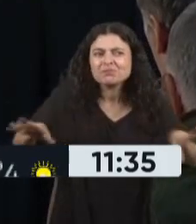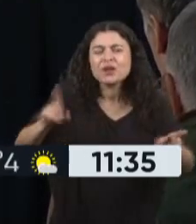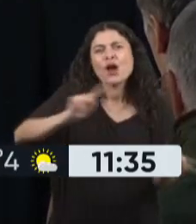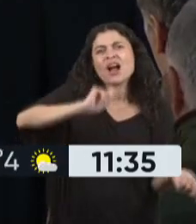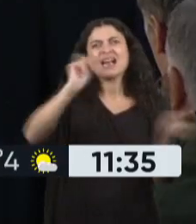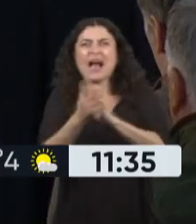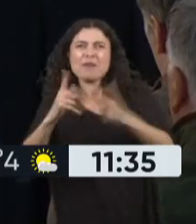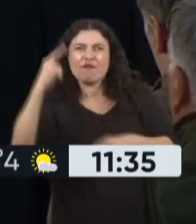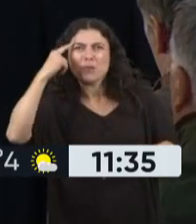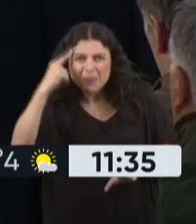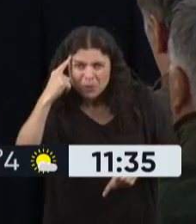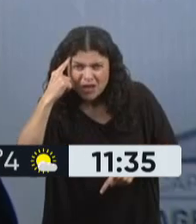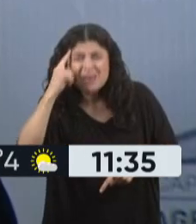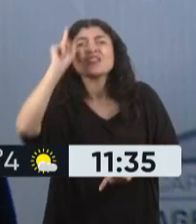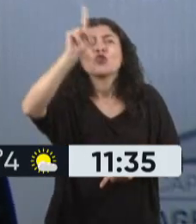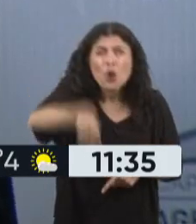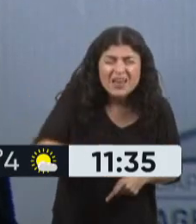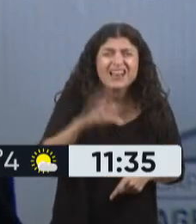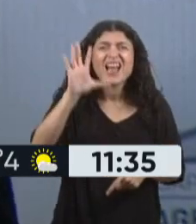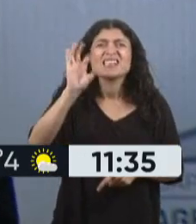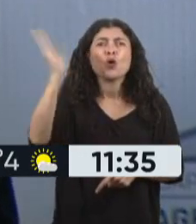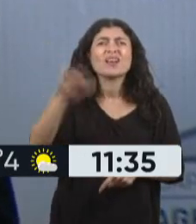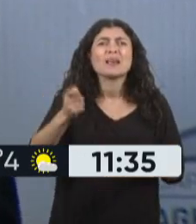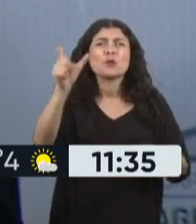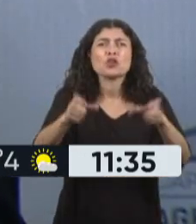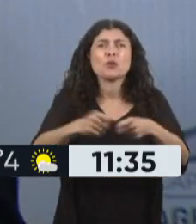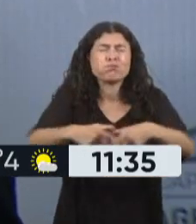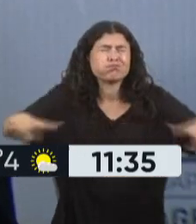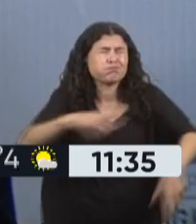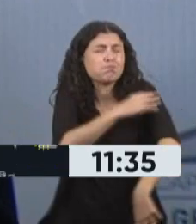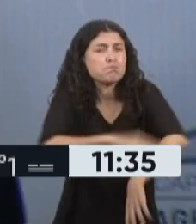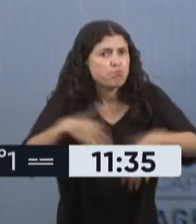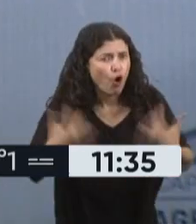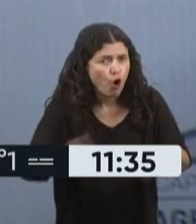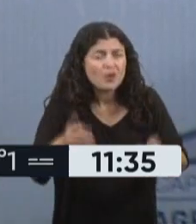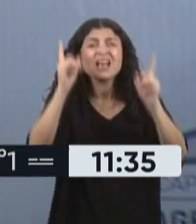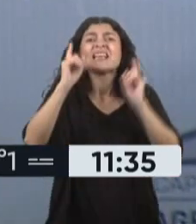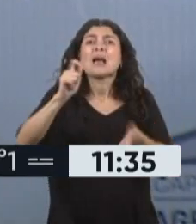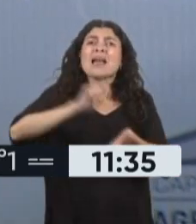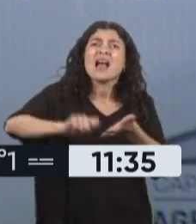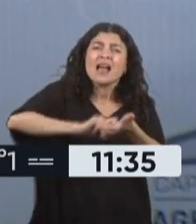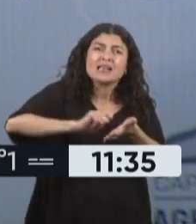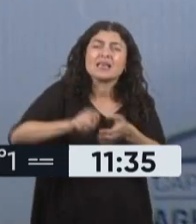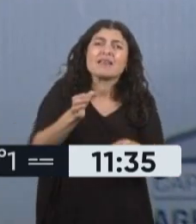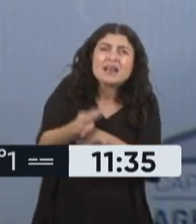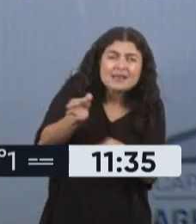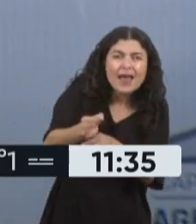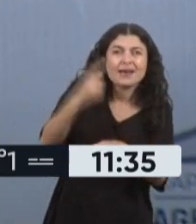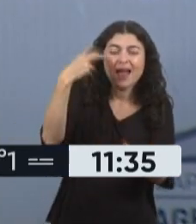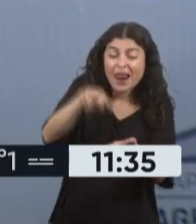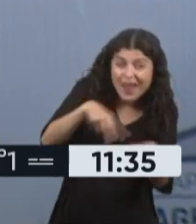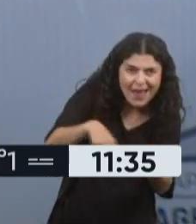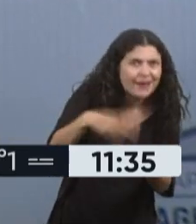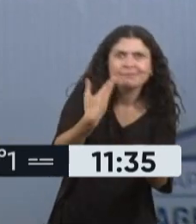tener 50% de pobres. Y pasamos de ser el primer país del mundo en erradicar el analfabetismo a tener egresados